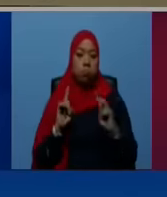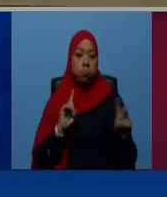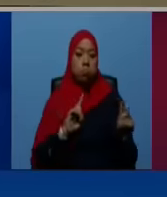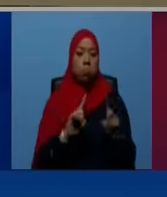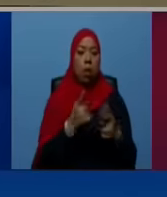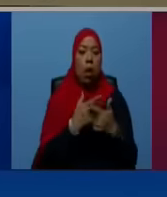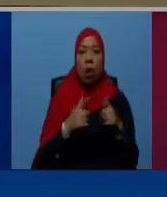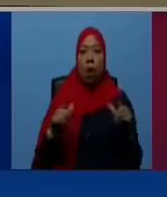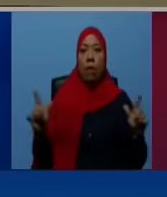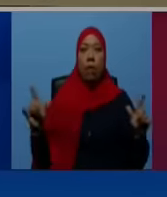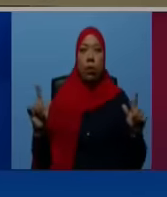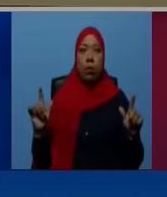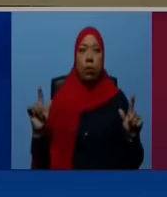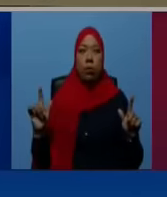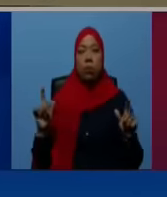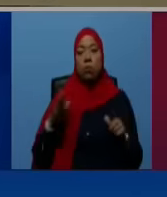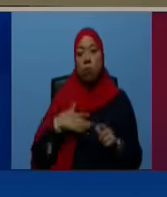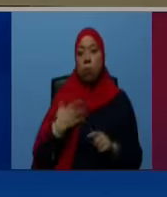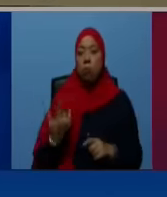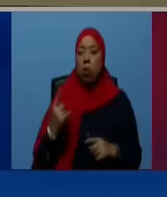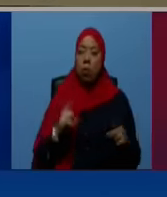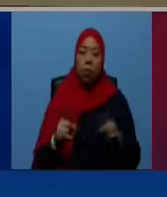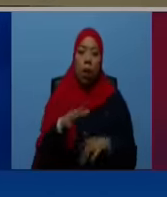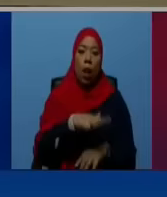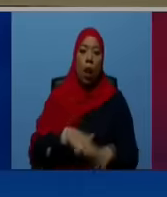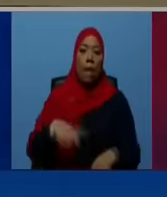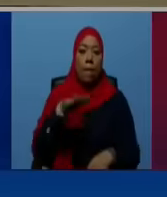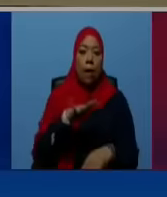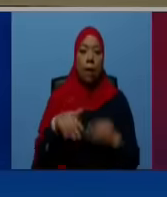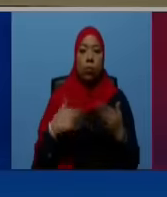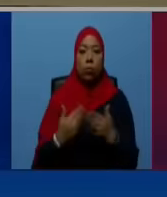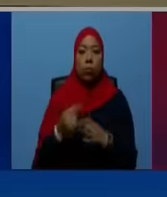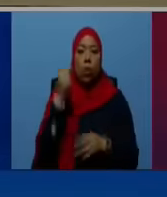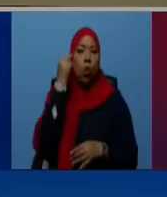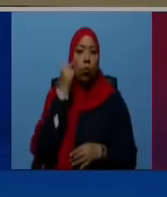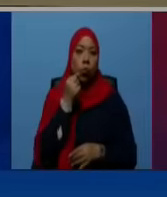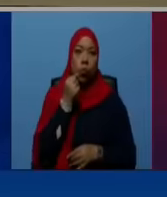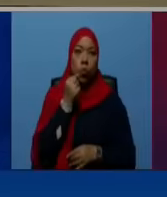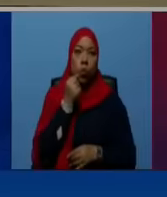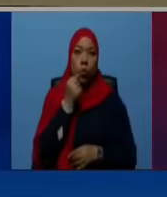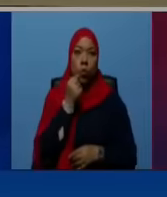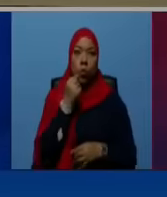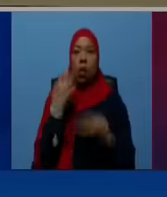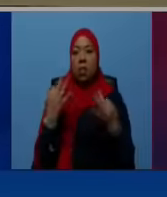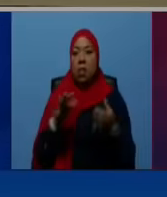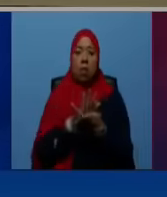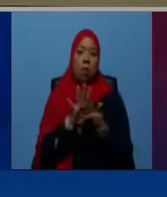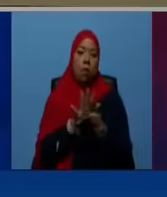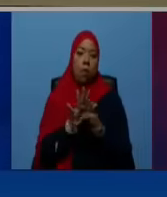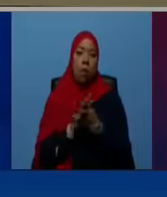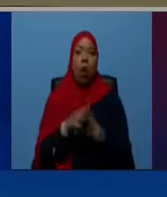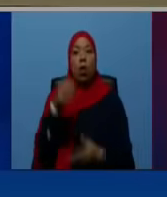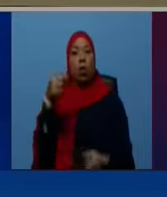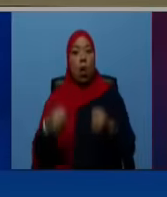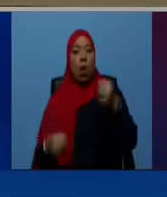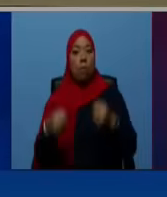libre, ¿eh? Usted va, puede pasar de la Plaza Oliari hasta la Avenida Sucre por ahí, por ahí pasa transporte público.